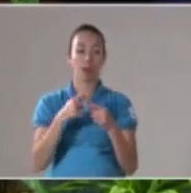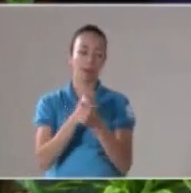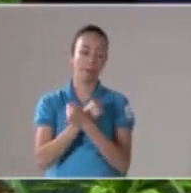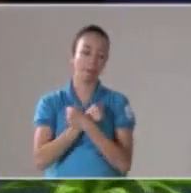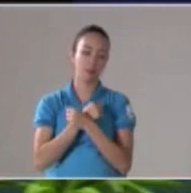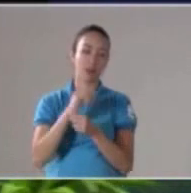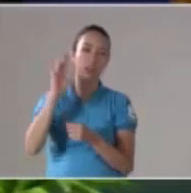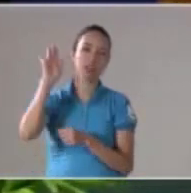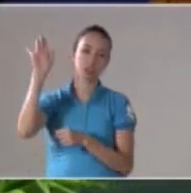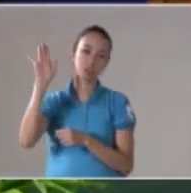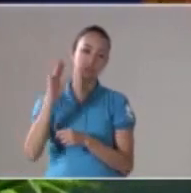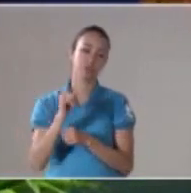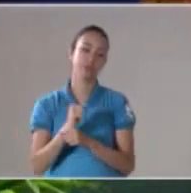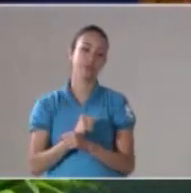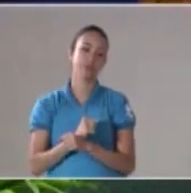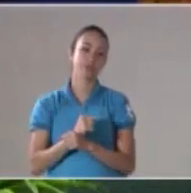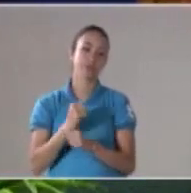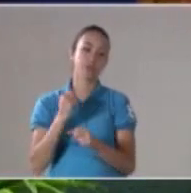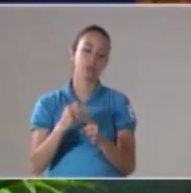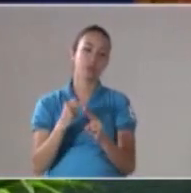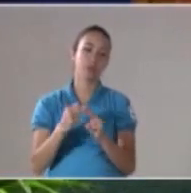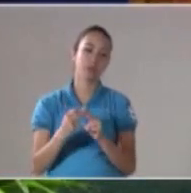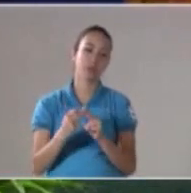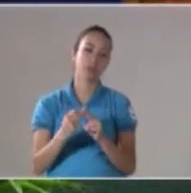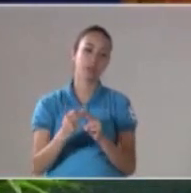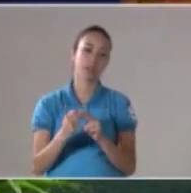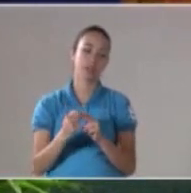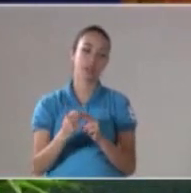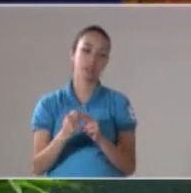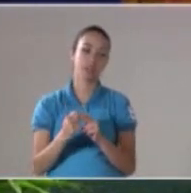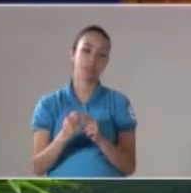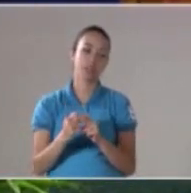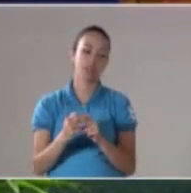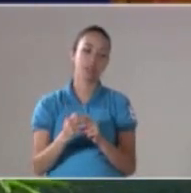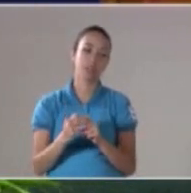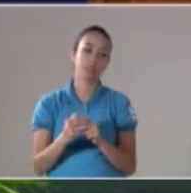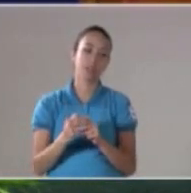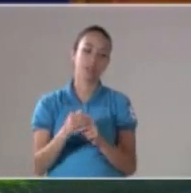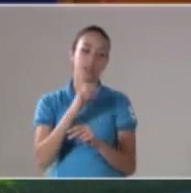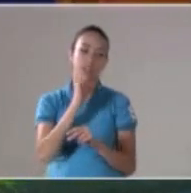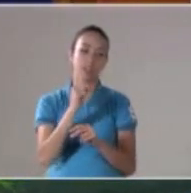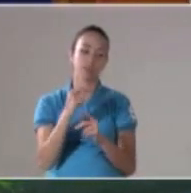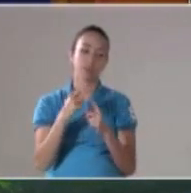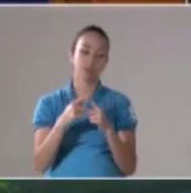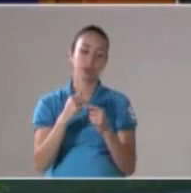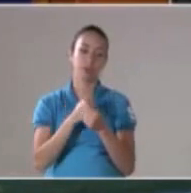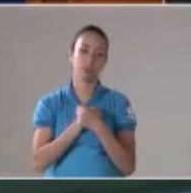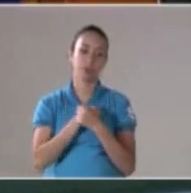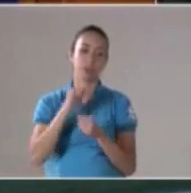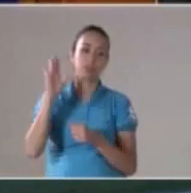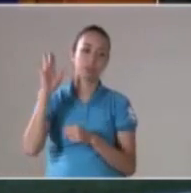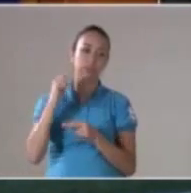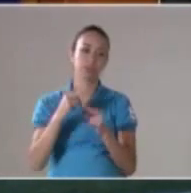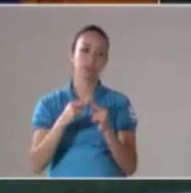Entonces, la guianza de Dios es por amor a su nombre. Pero cuando nosotros entonces encajamos,